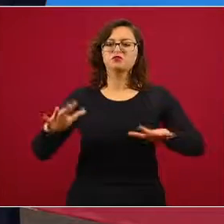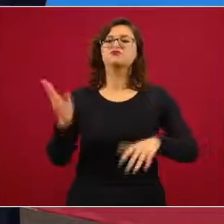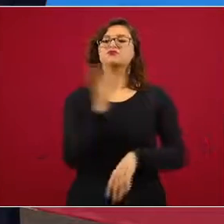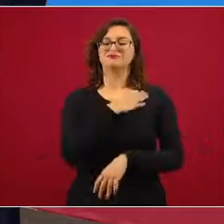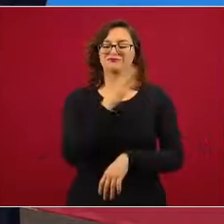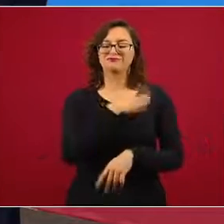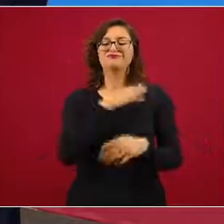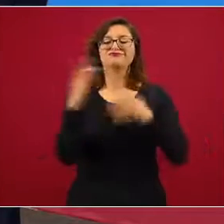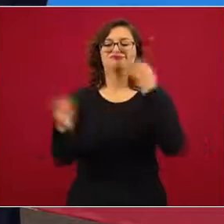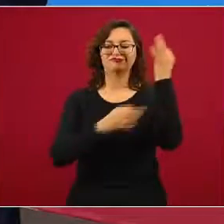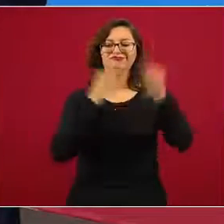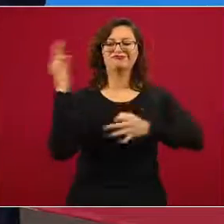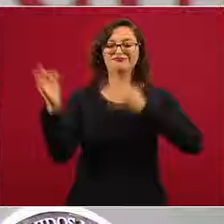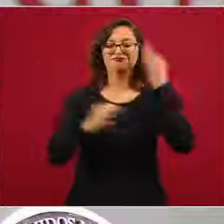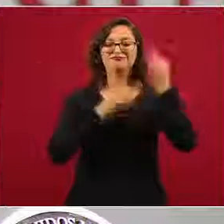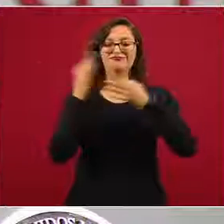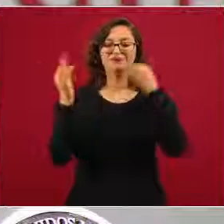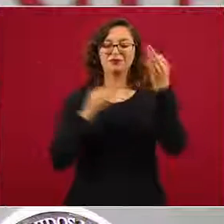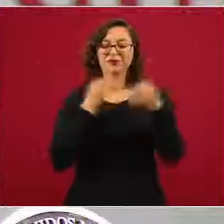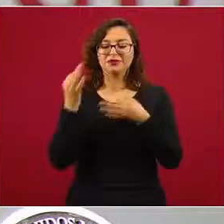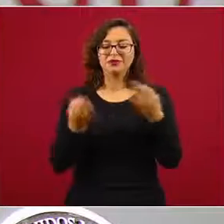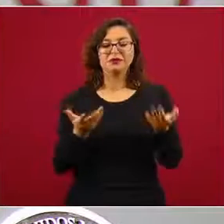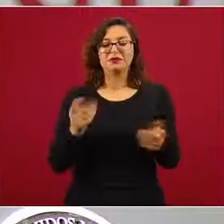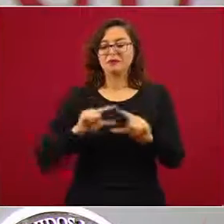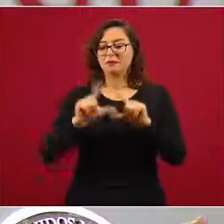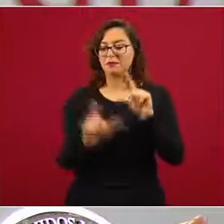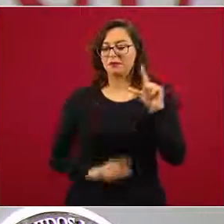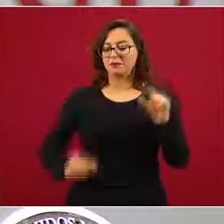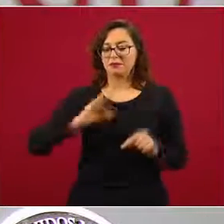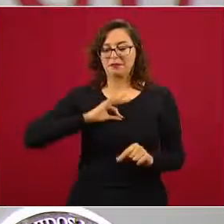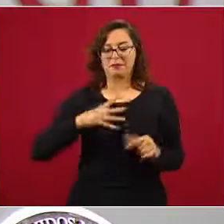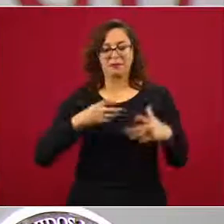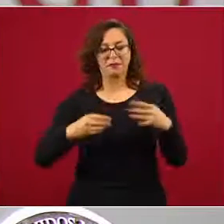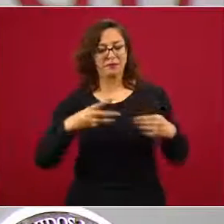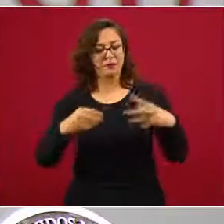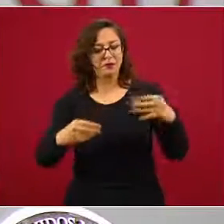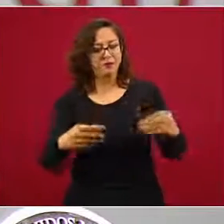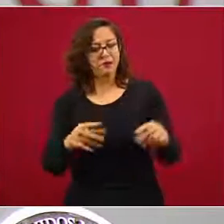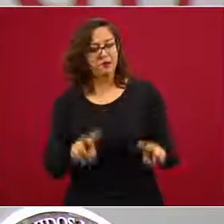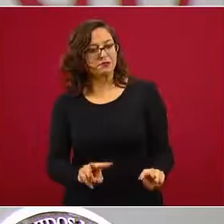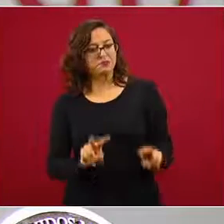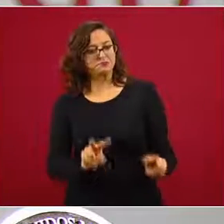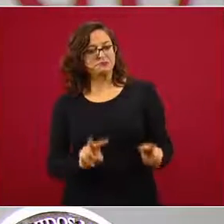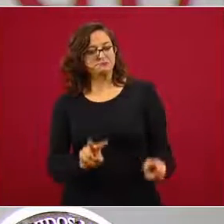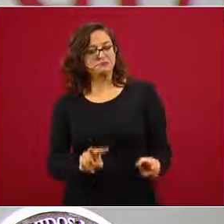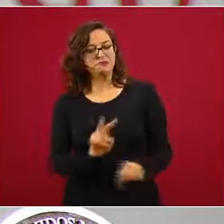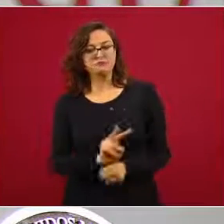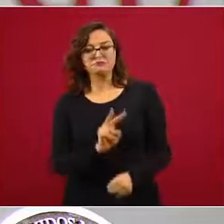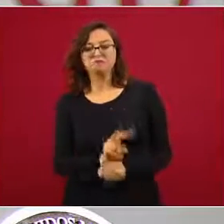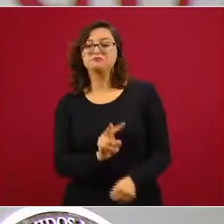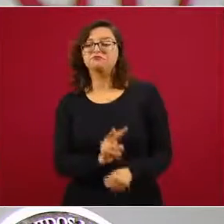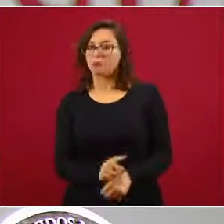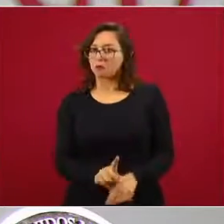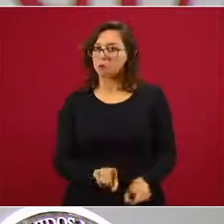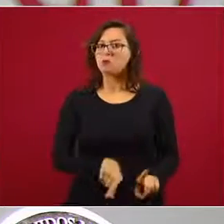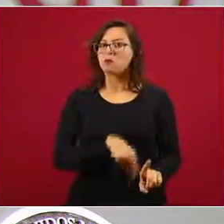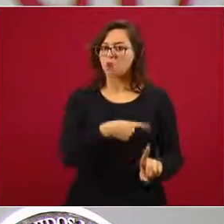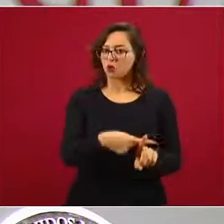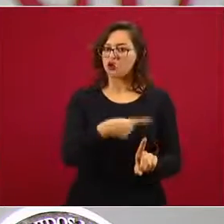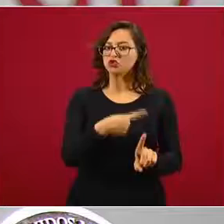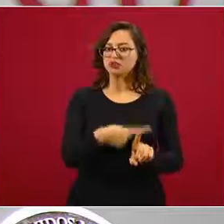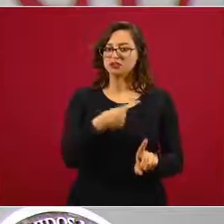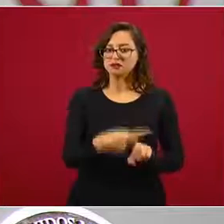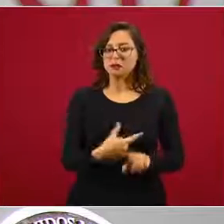noticias. El aspecto de la epidemia en México es ya muy positivo. Está en una fase clara